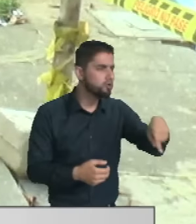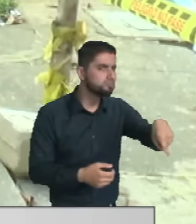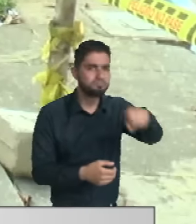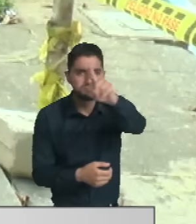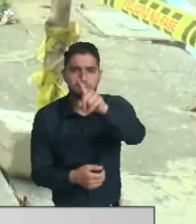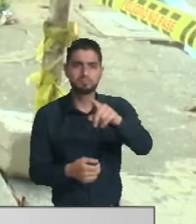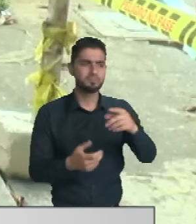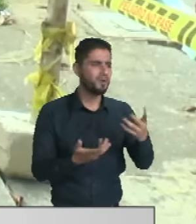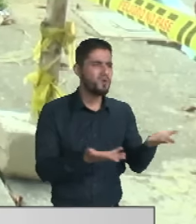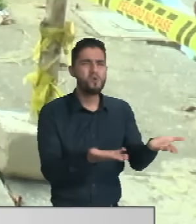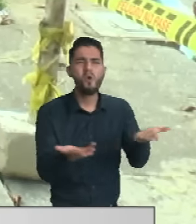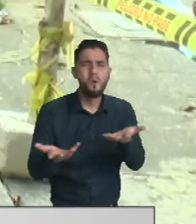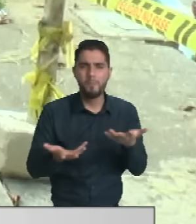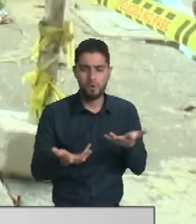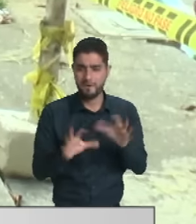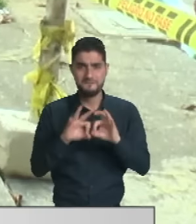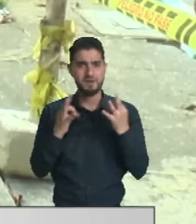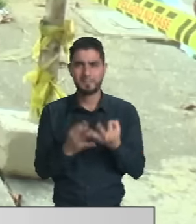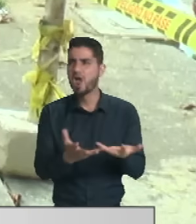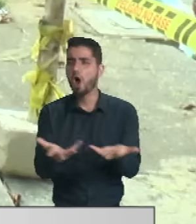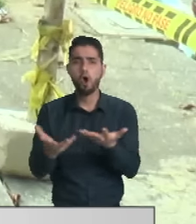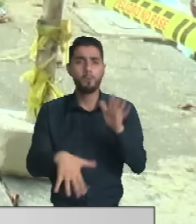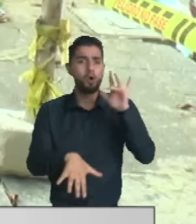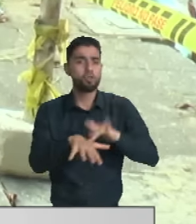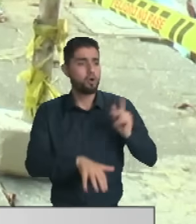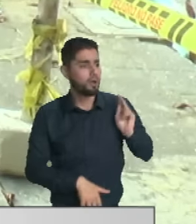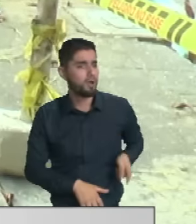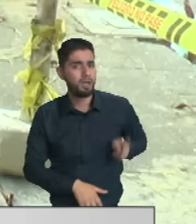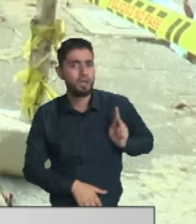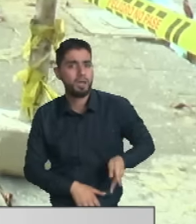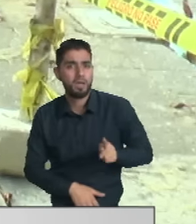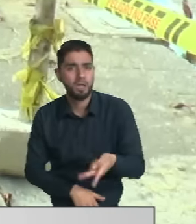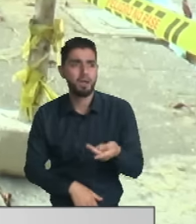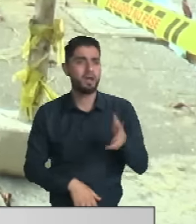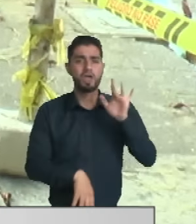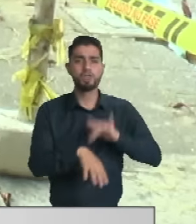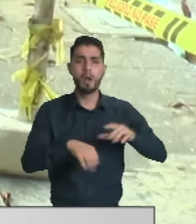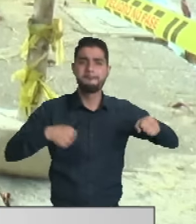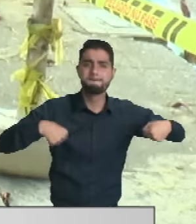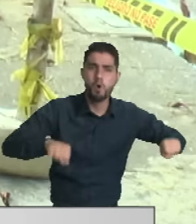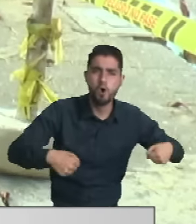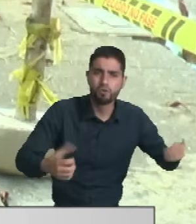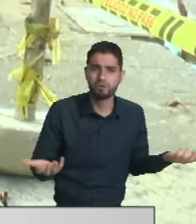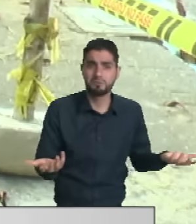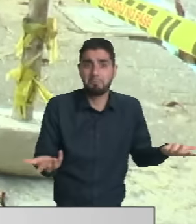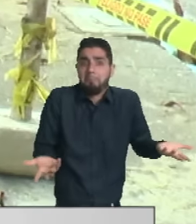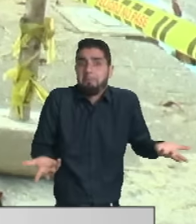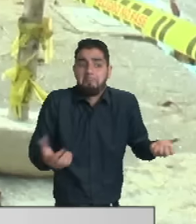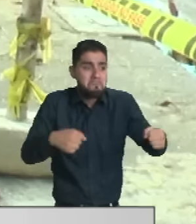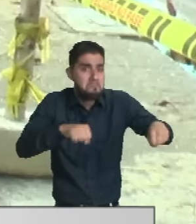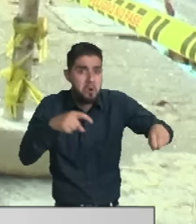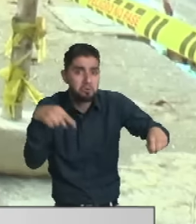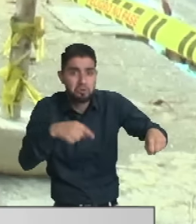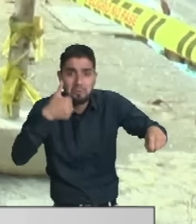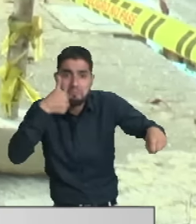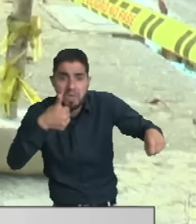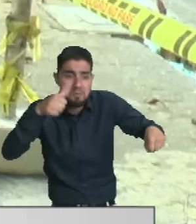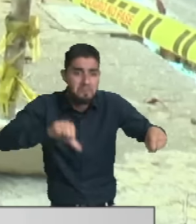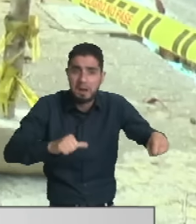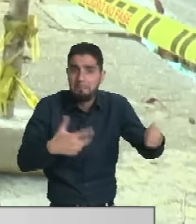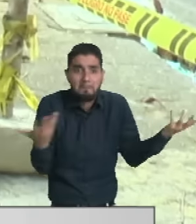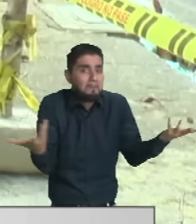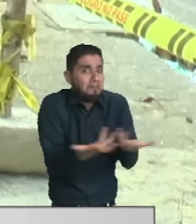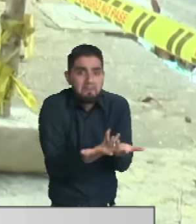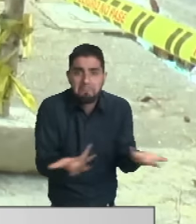nuestra familia, nos toca a pie, nos toca en moto, que no sabemos la clandestinidad de esas motos,